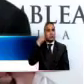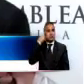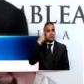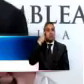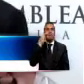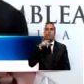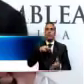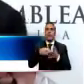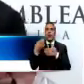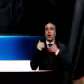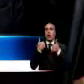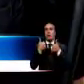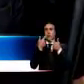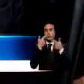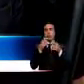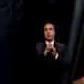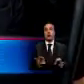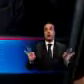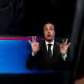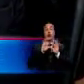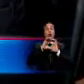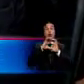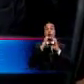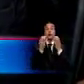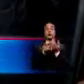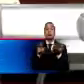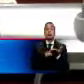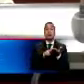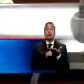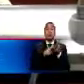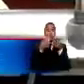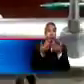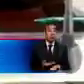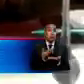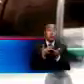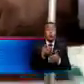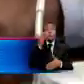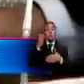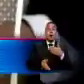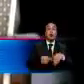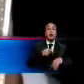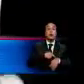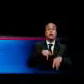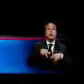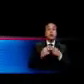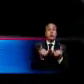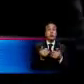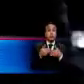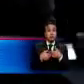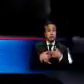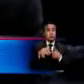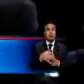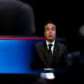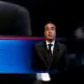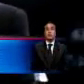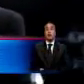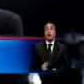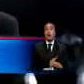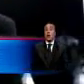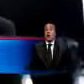siempre garantizando la libertad de expresión, es un tema fundamental. La comisión arrancó con el análisis de la propuesta. Los plazos para el trámite empezaron a correr. Antes de